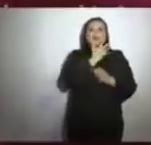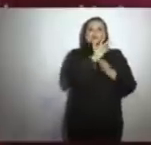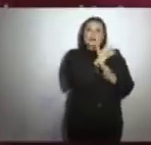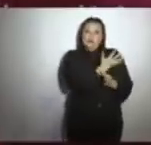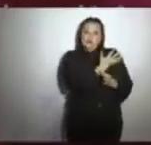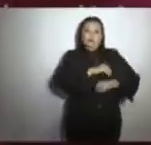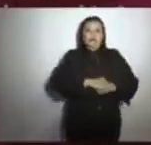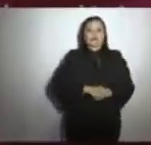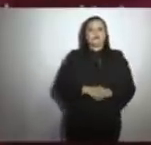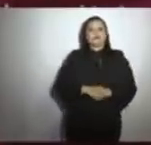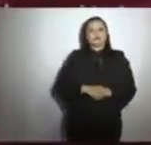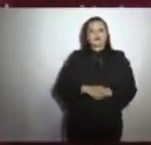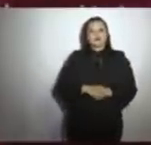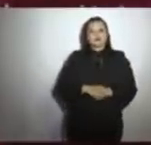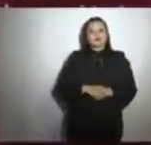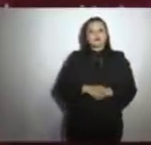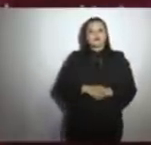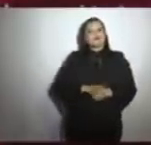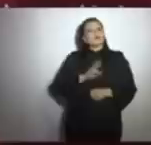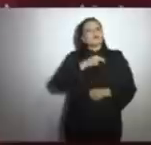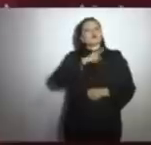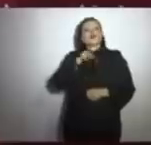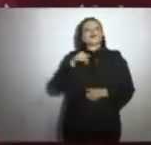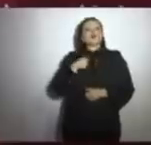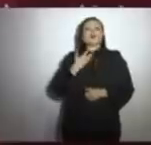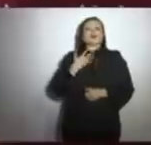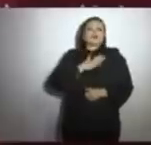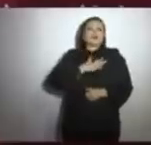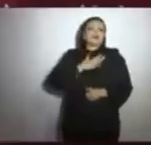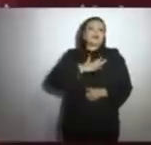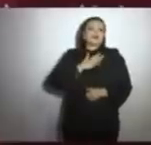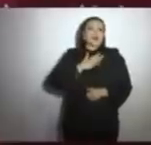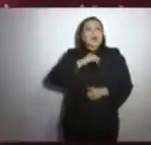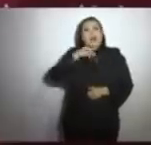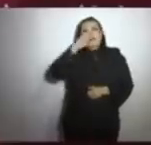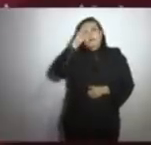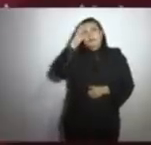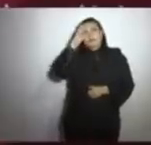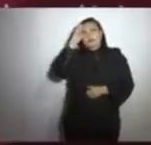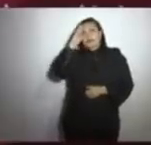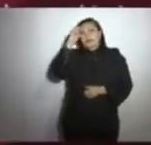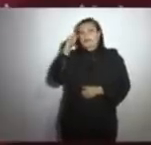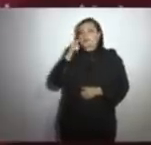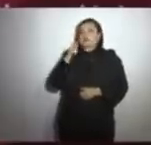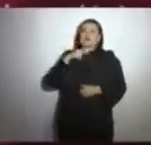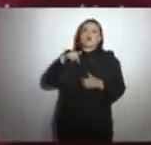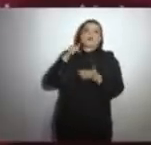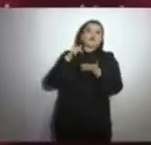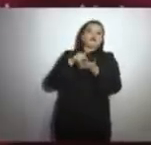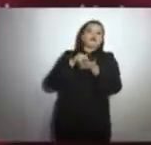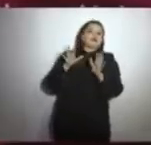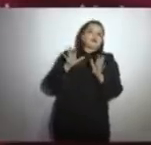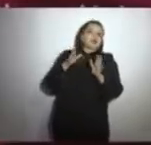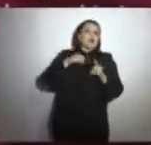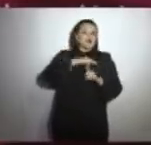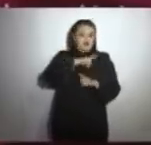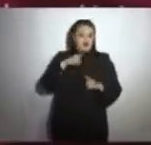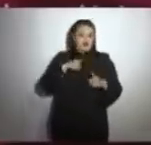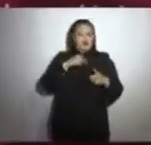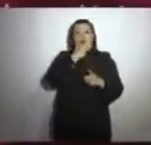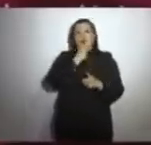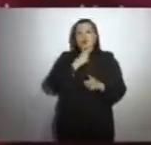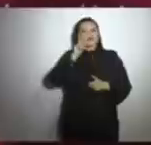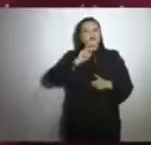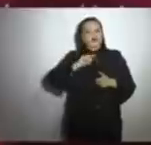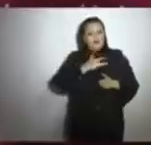nosotros no somos de un pensamiento dogmático, somos humanistas,